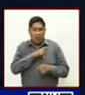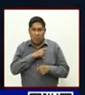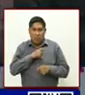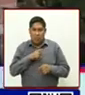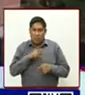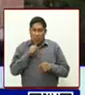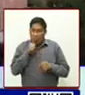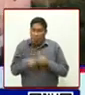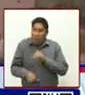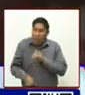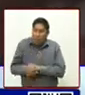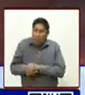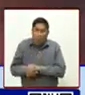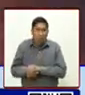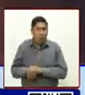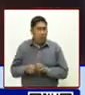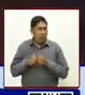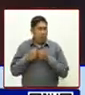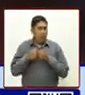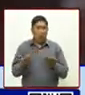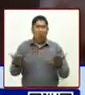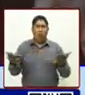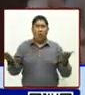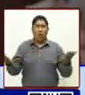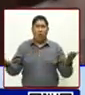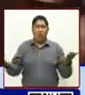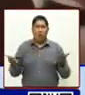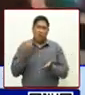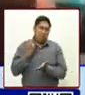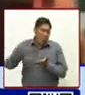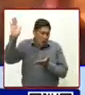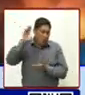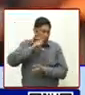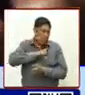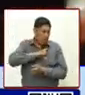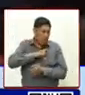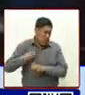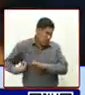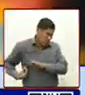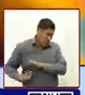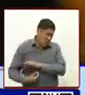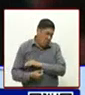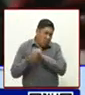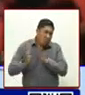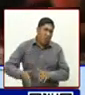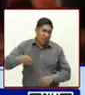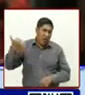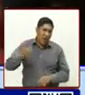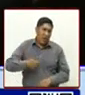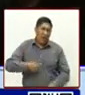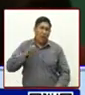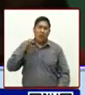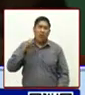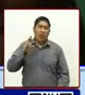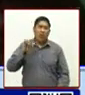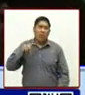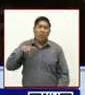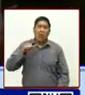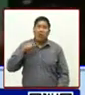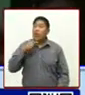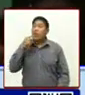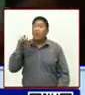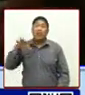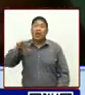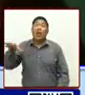estaban encubriendo. Yo quisiera que se haga justicia y voten a esos policías corruptos que hay en ella. ¿Qué le dijeron en ese momento